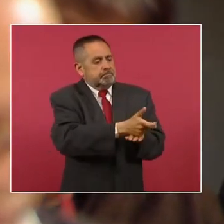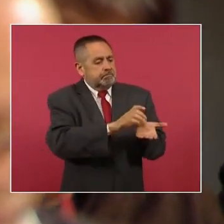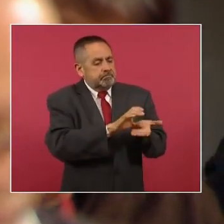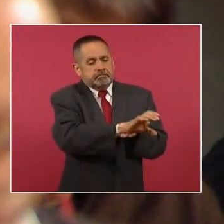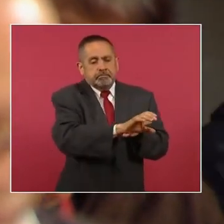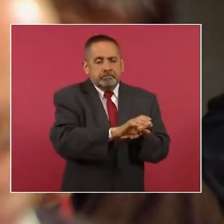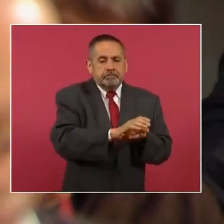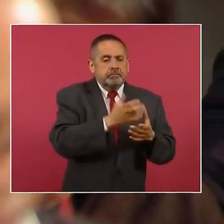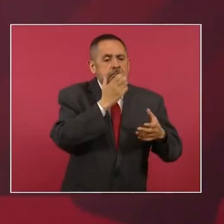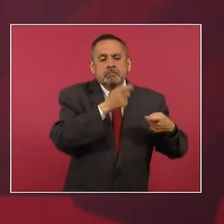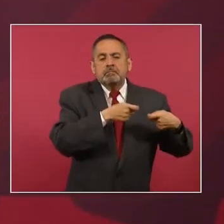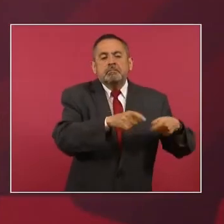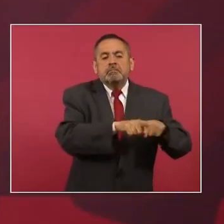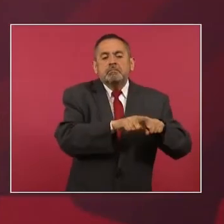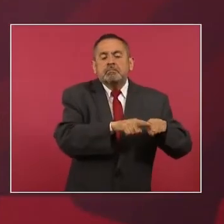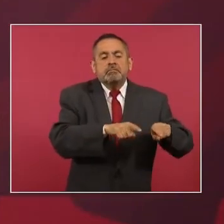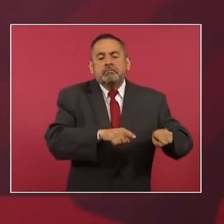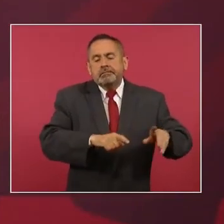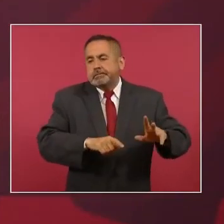Y son